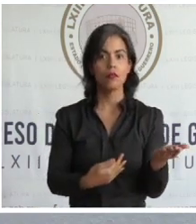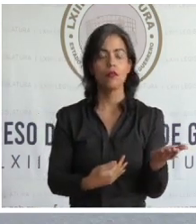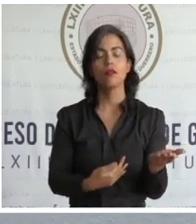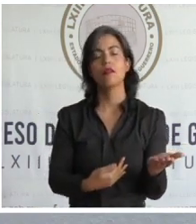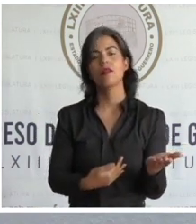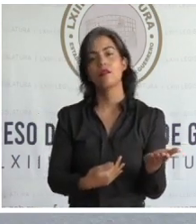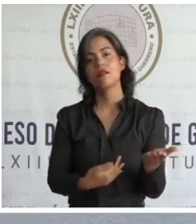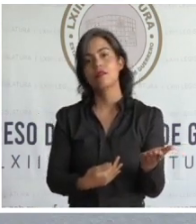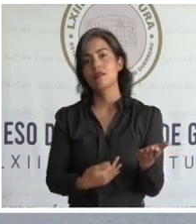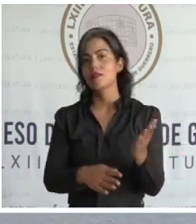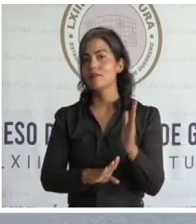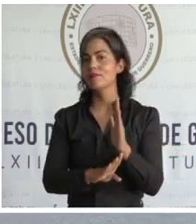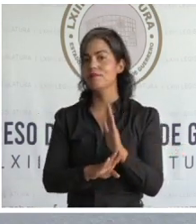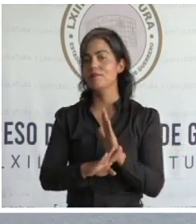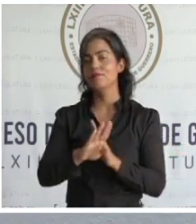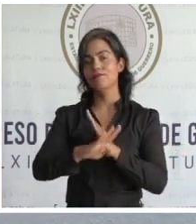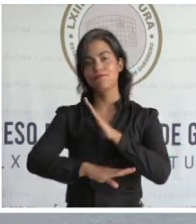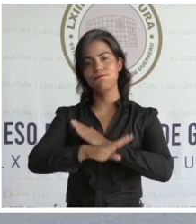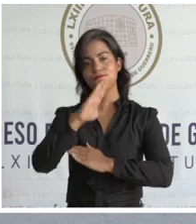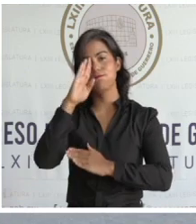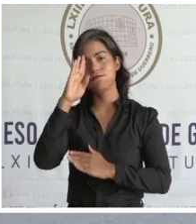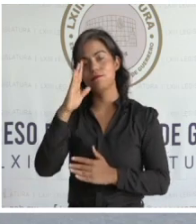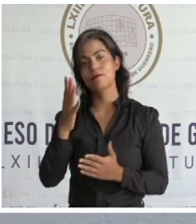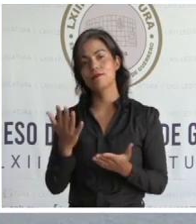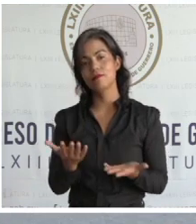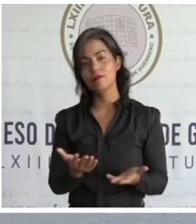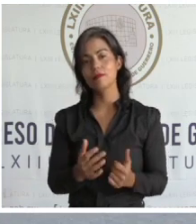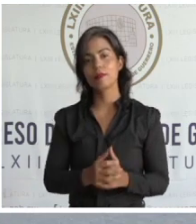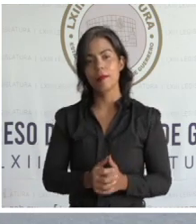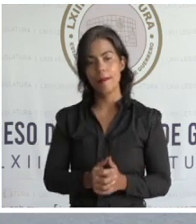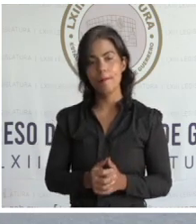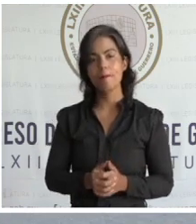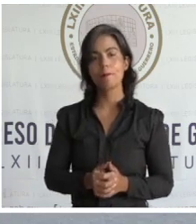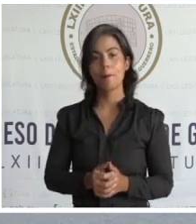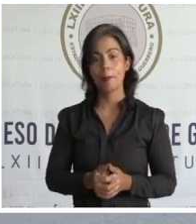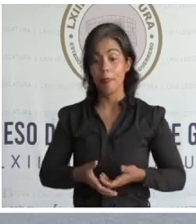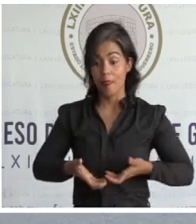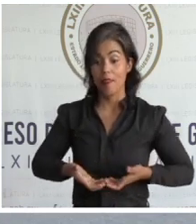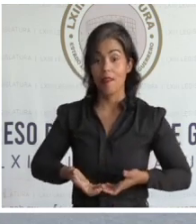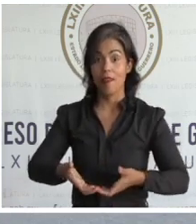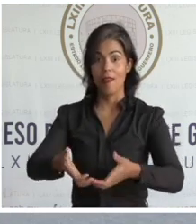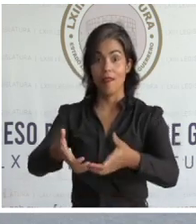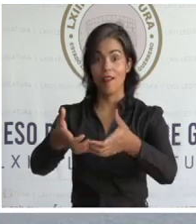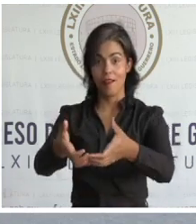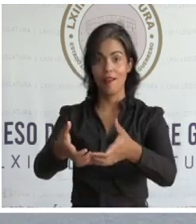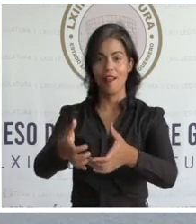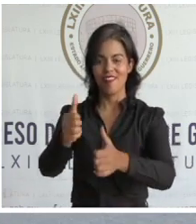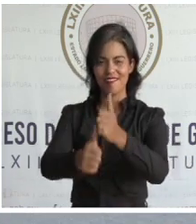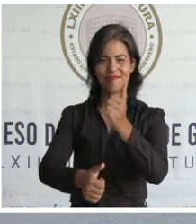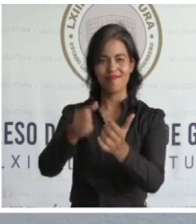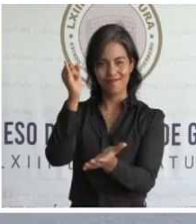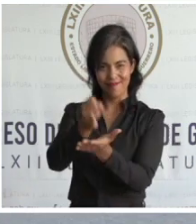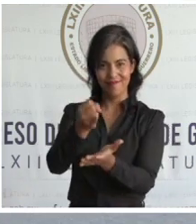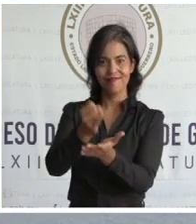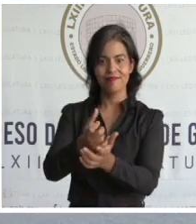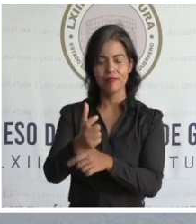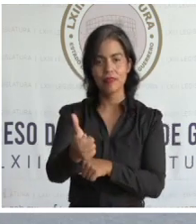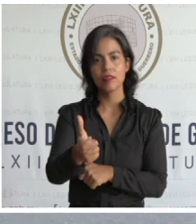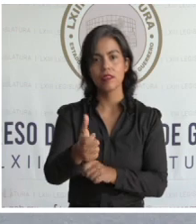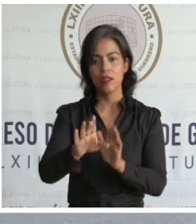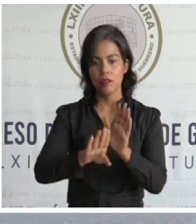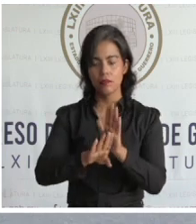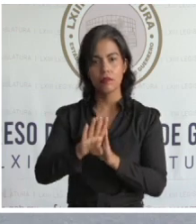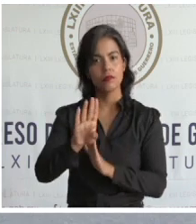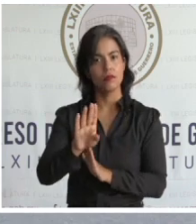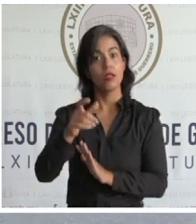agravada inflación. El aumento en las casetas de Acapulco es un tema serio, un tema que afecta a la economía de